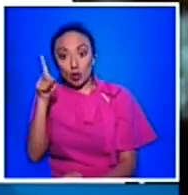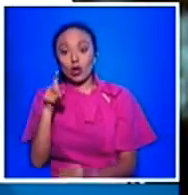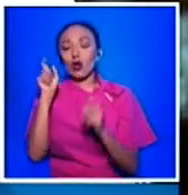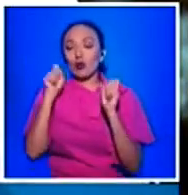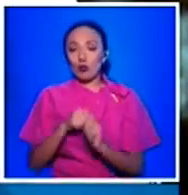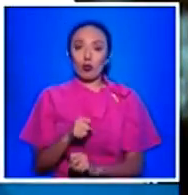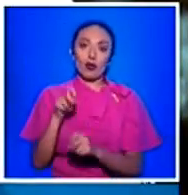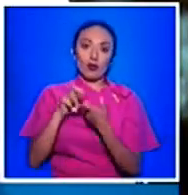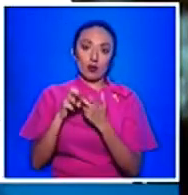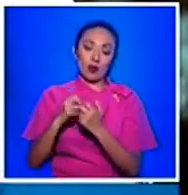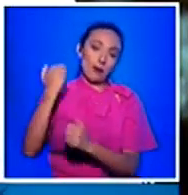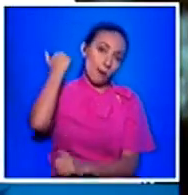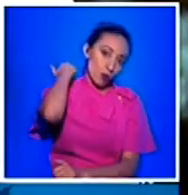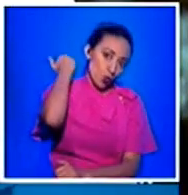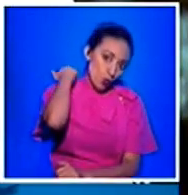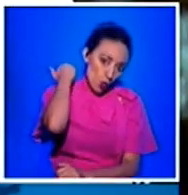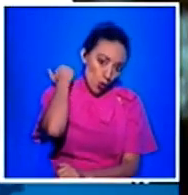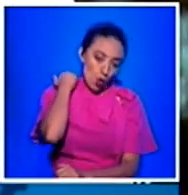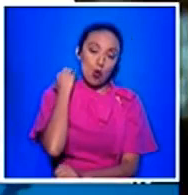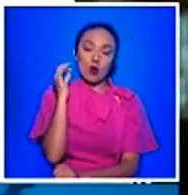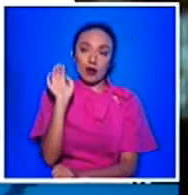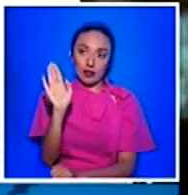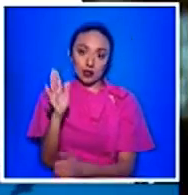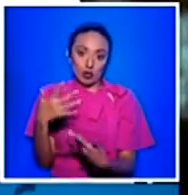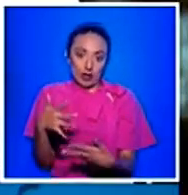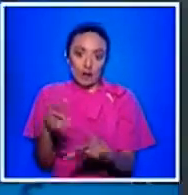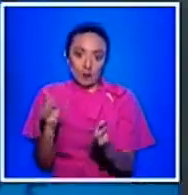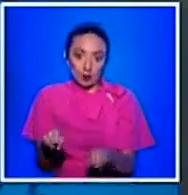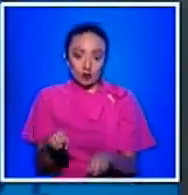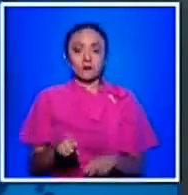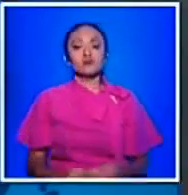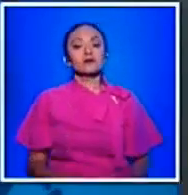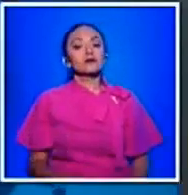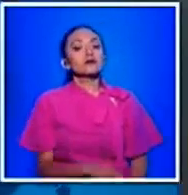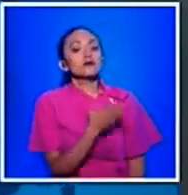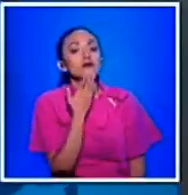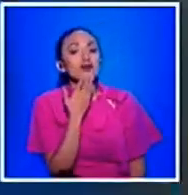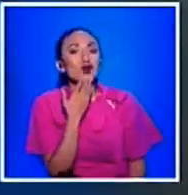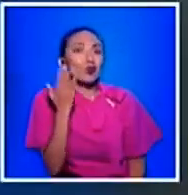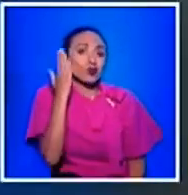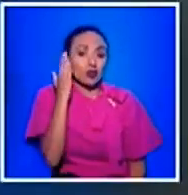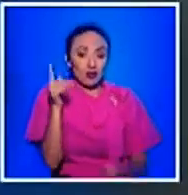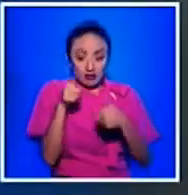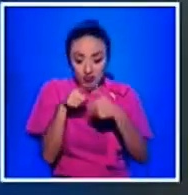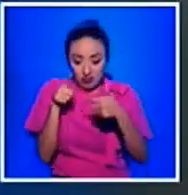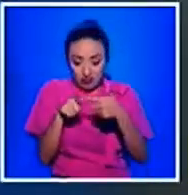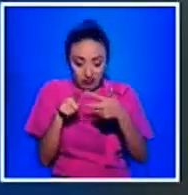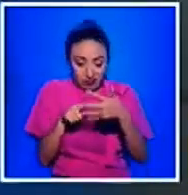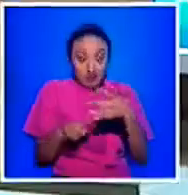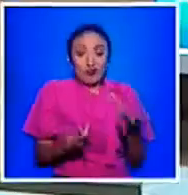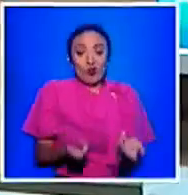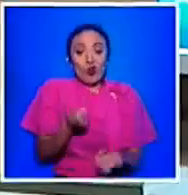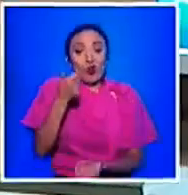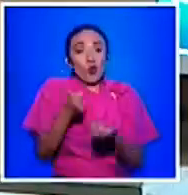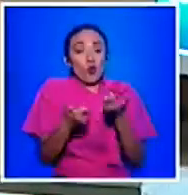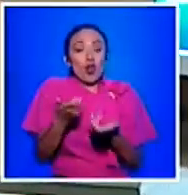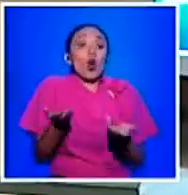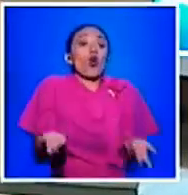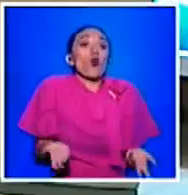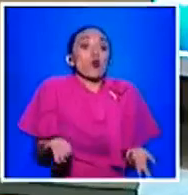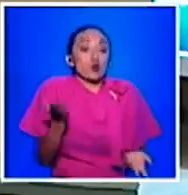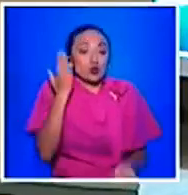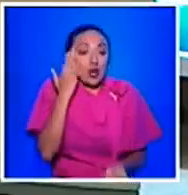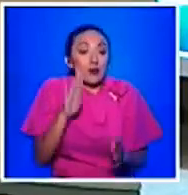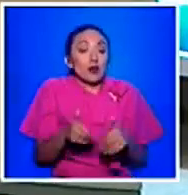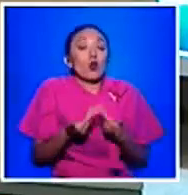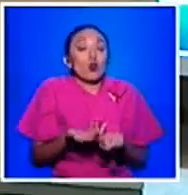ya problemas a nivel pulmonar o en las vías respiratorias inferiores. Ya, ¿y cómo poder diferenciar qué tipo de virus tengo? Bueno, es un